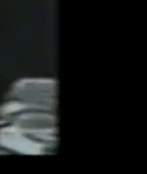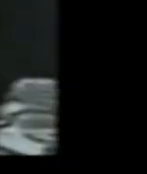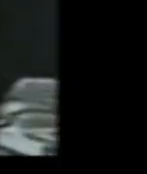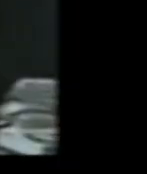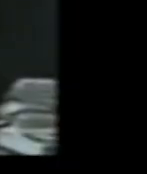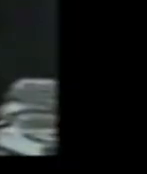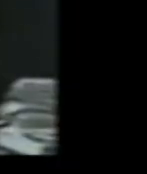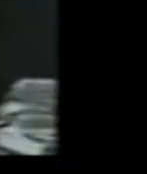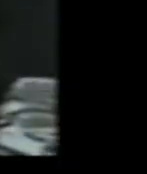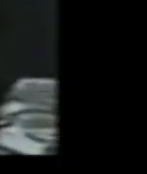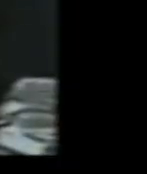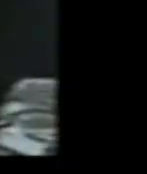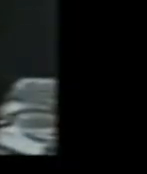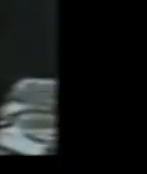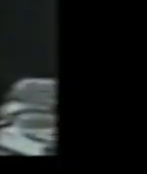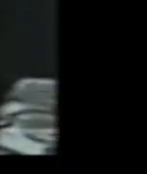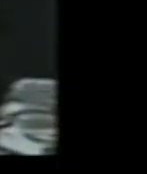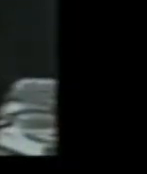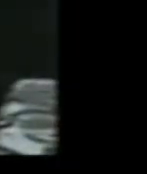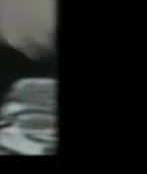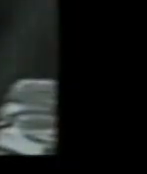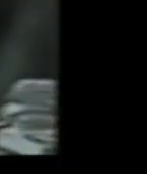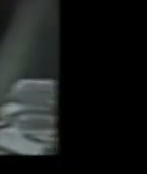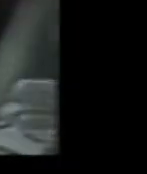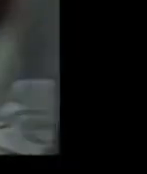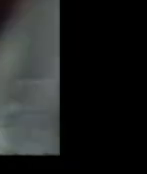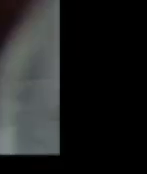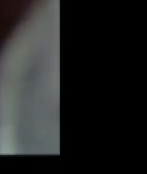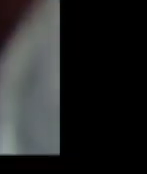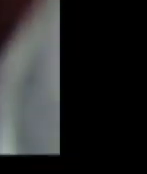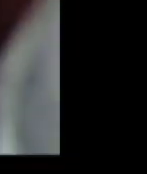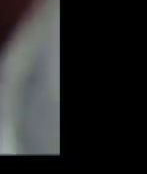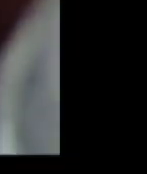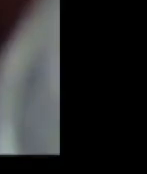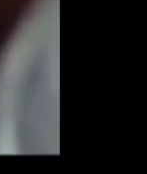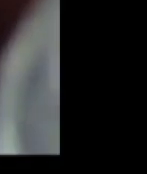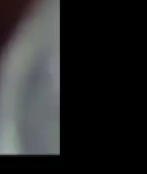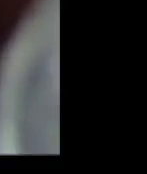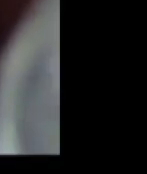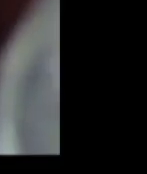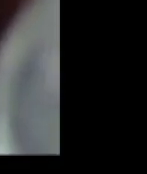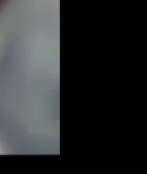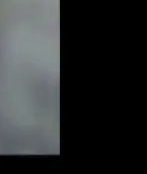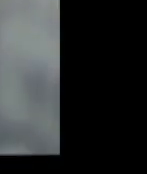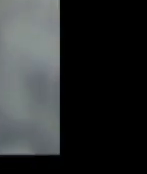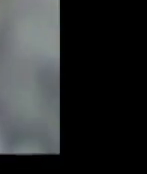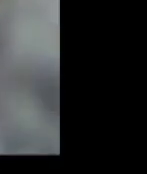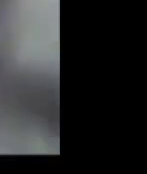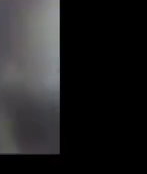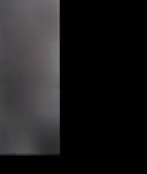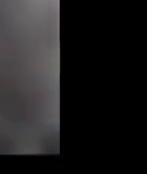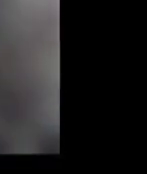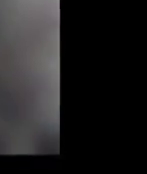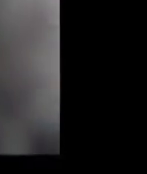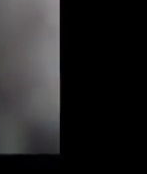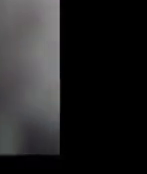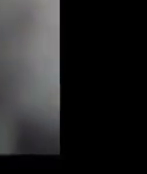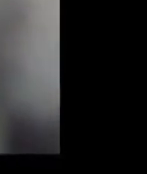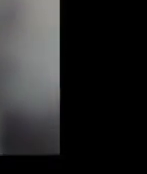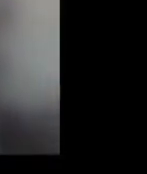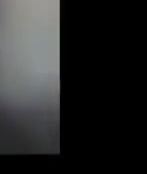Condenando al teniente general Jorge Rafael Videla a la pena